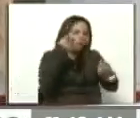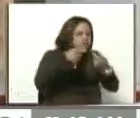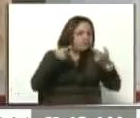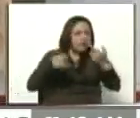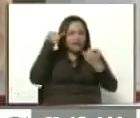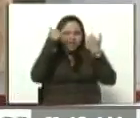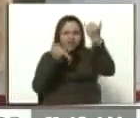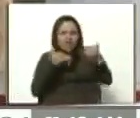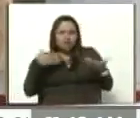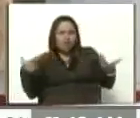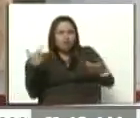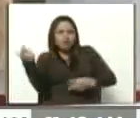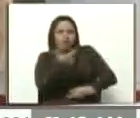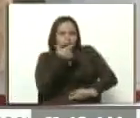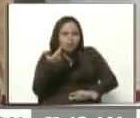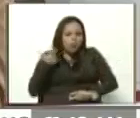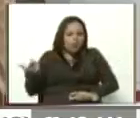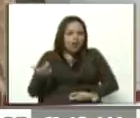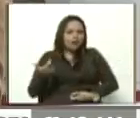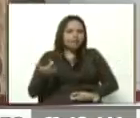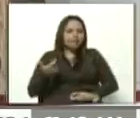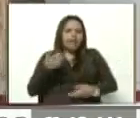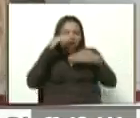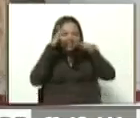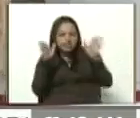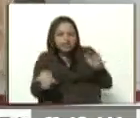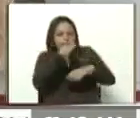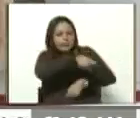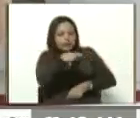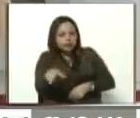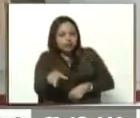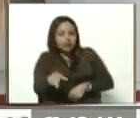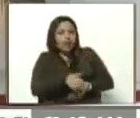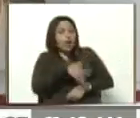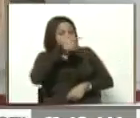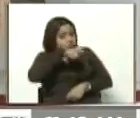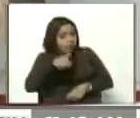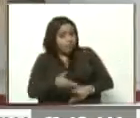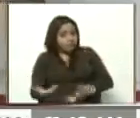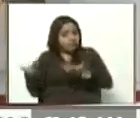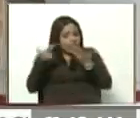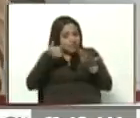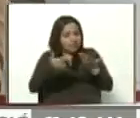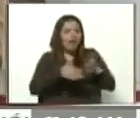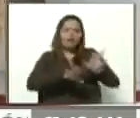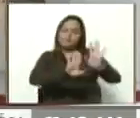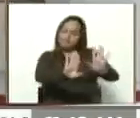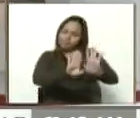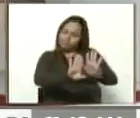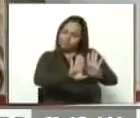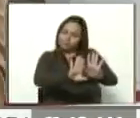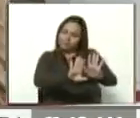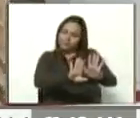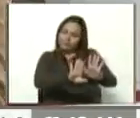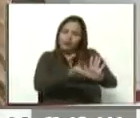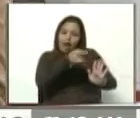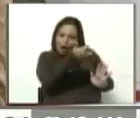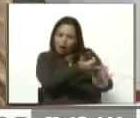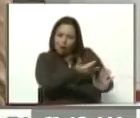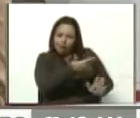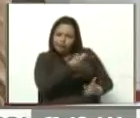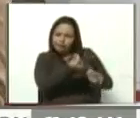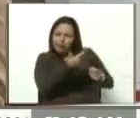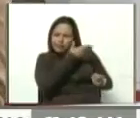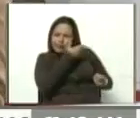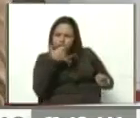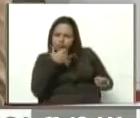tienden a atender a todas esas personas. Entonces el pueblo, ante esa situación, dice, oye, la cosa está mejorando.